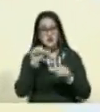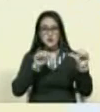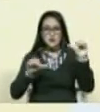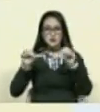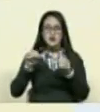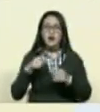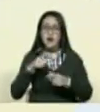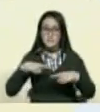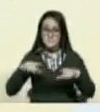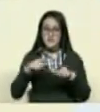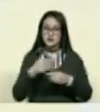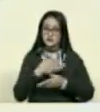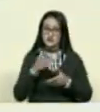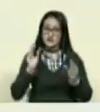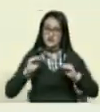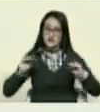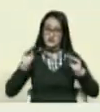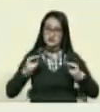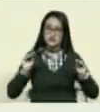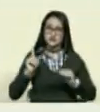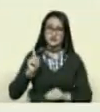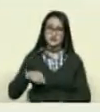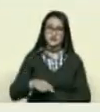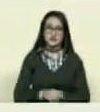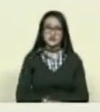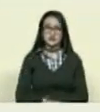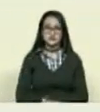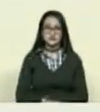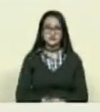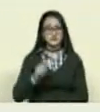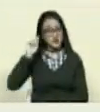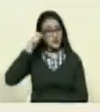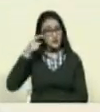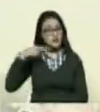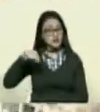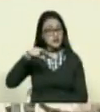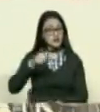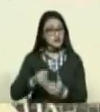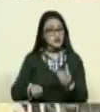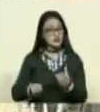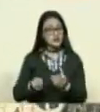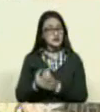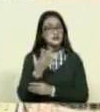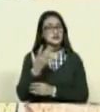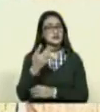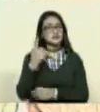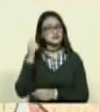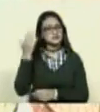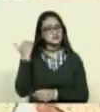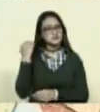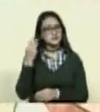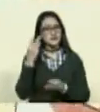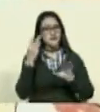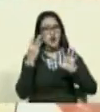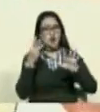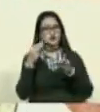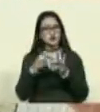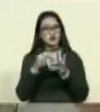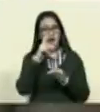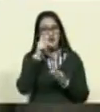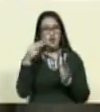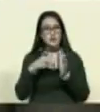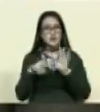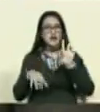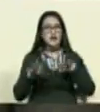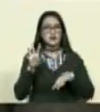ampliado para esta formación. Recordemos que desde su creación en el 8 de septiembre del año 2014,